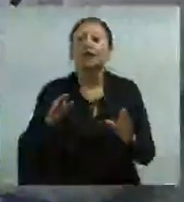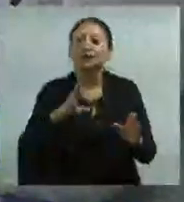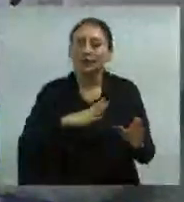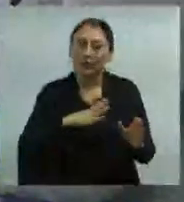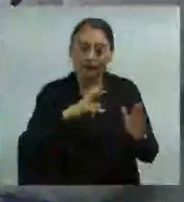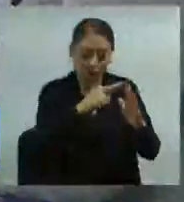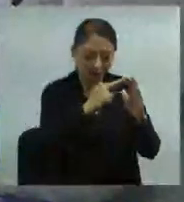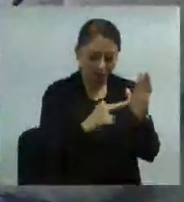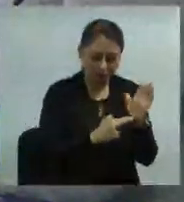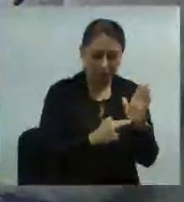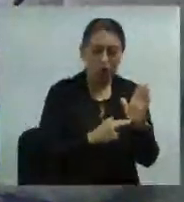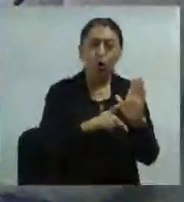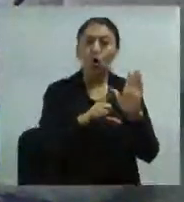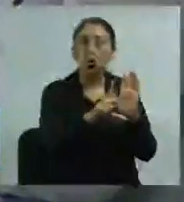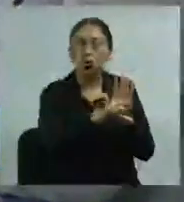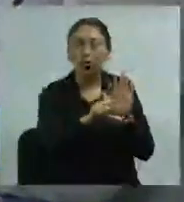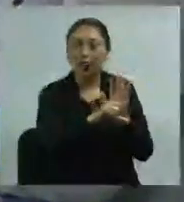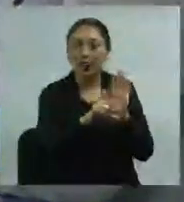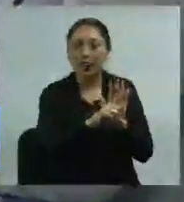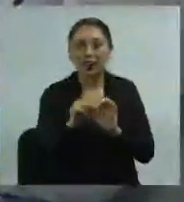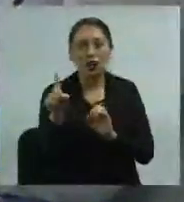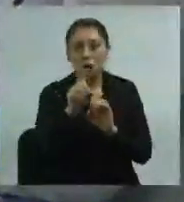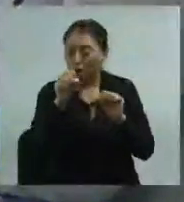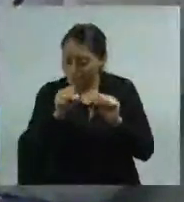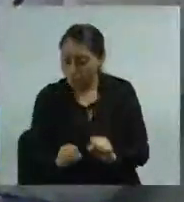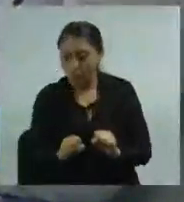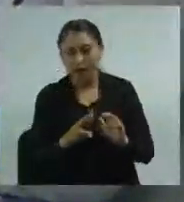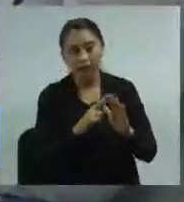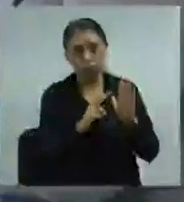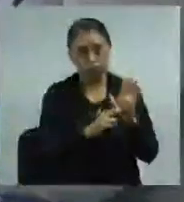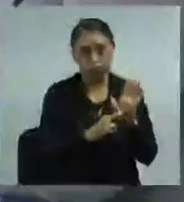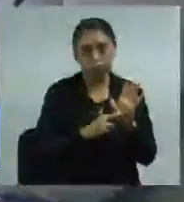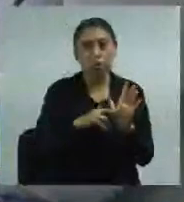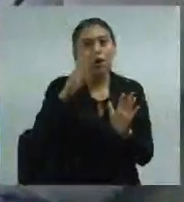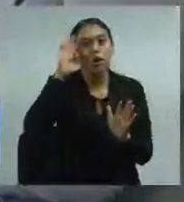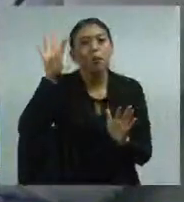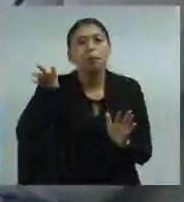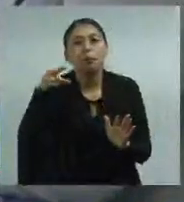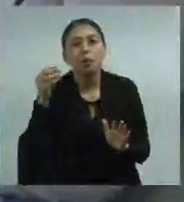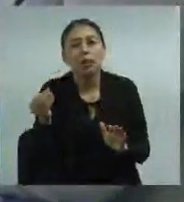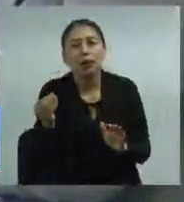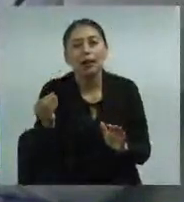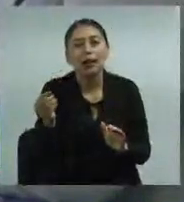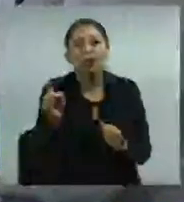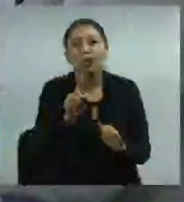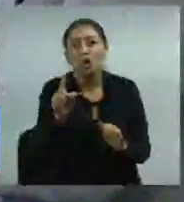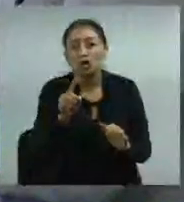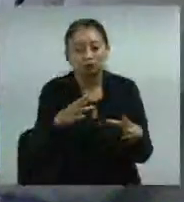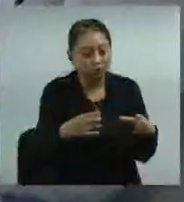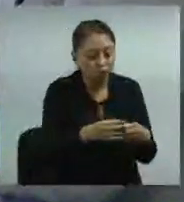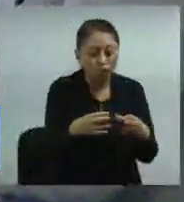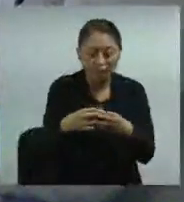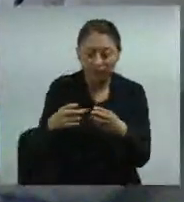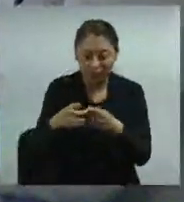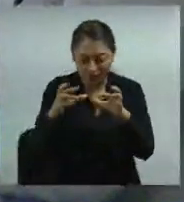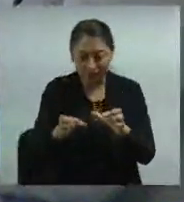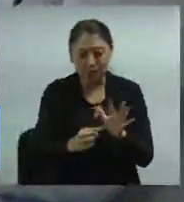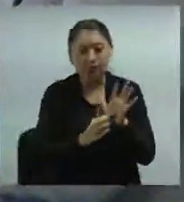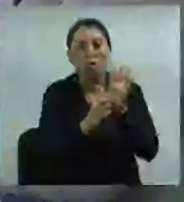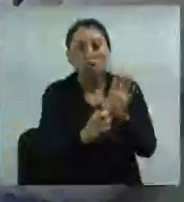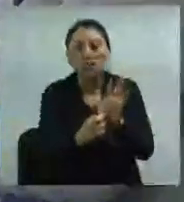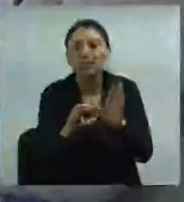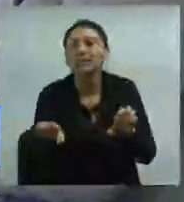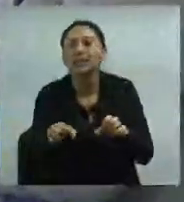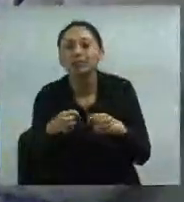y una ley no puede ser reglamentaria. Porque si no caeríamos, ya no serían comisiones de postulación, sino